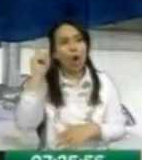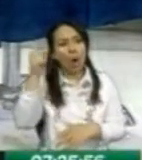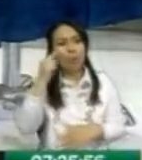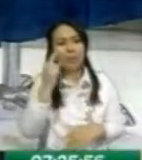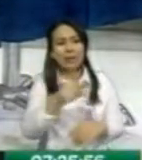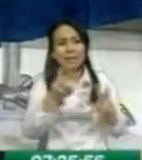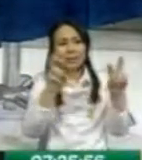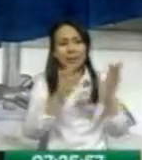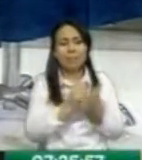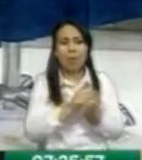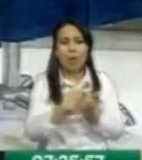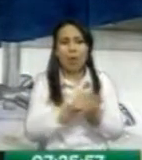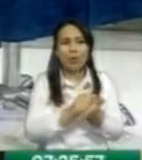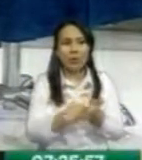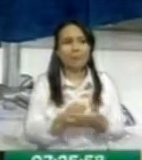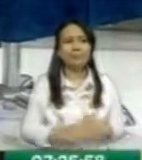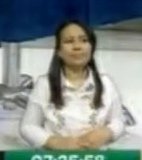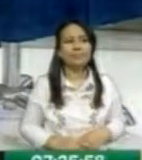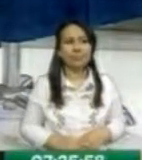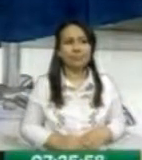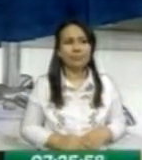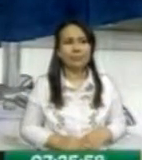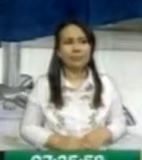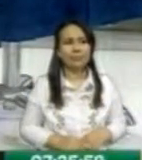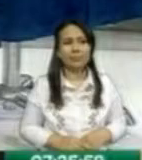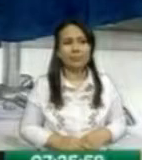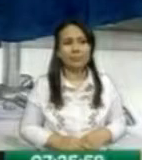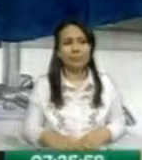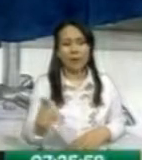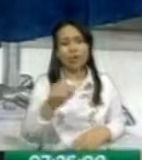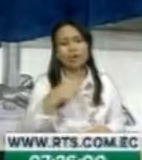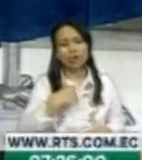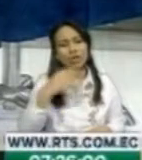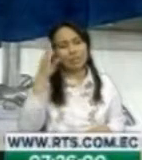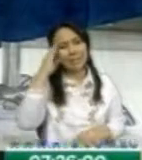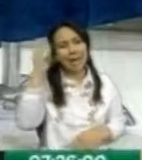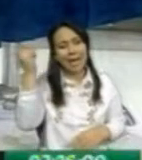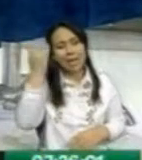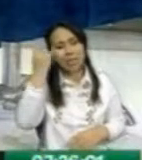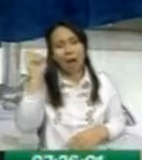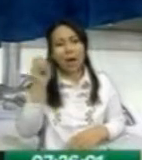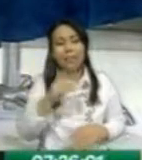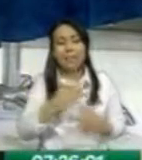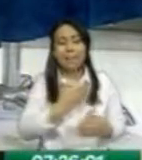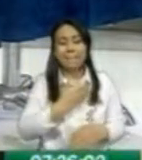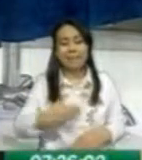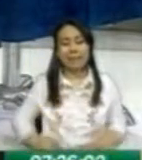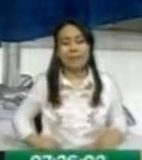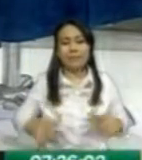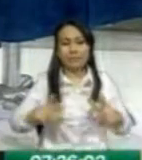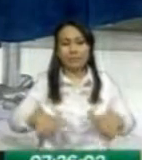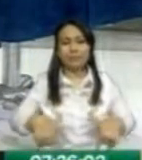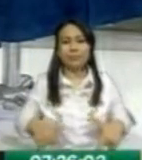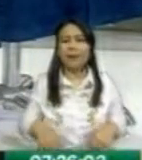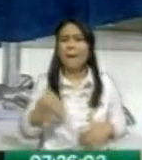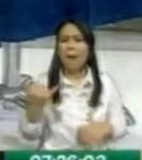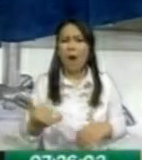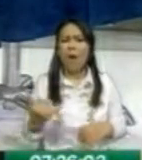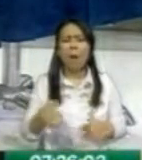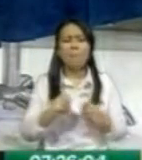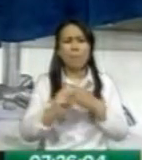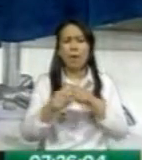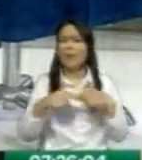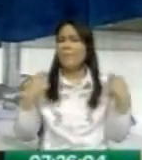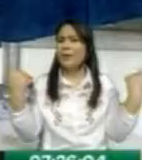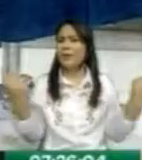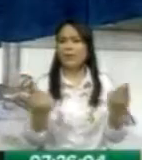a ese punto? ¿La derogatoria de la tabla? La si la bien derogatoria... es cierto, no fue propuesta de campaña del presidente Moreno, pero es un problema latente y